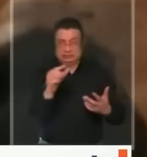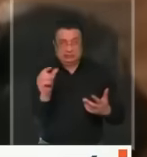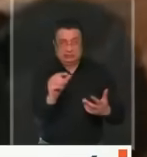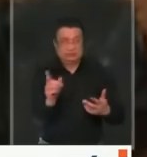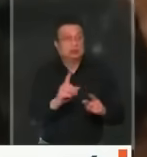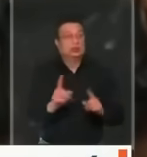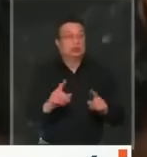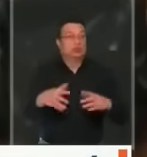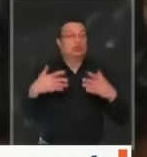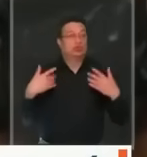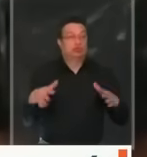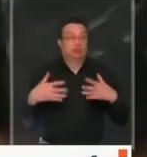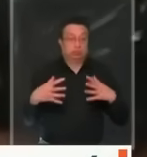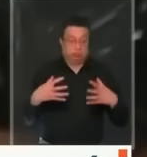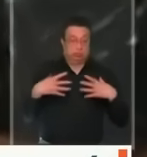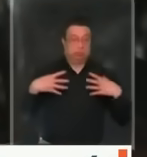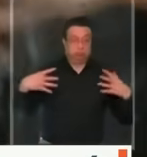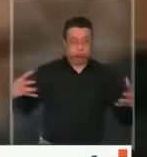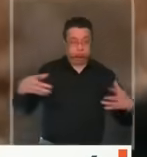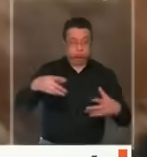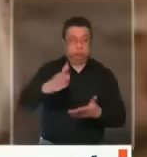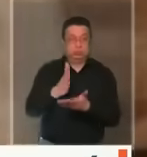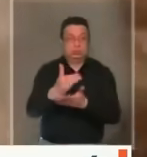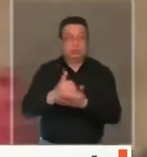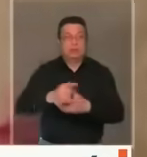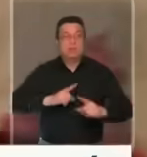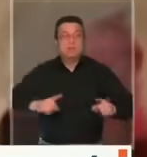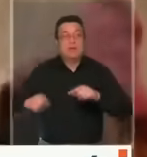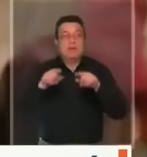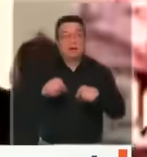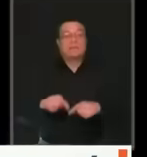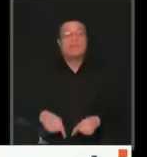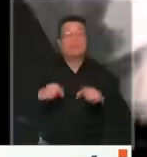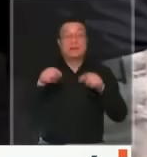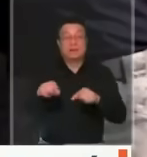encontraron, era un verdadero centro de operaciones. Aquí